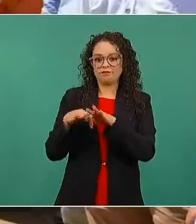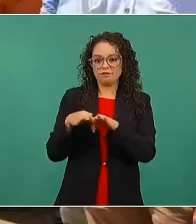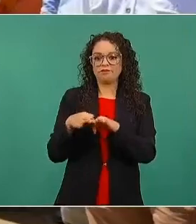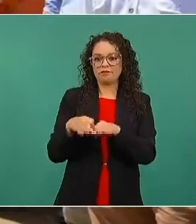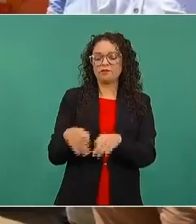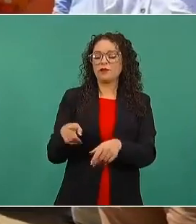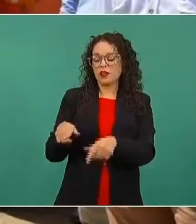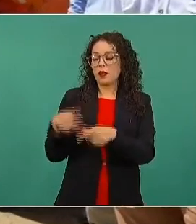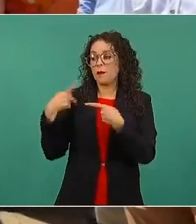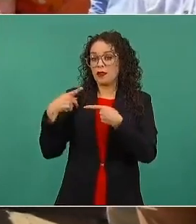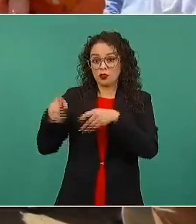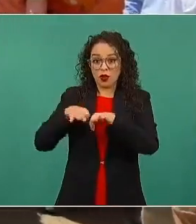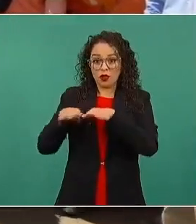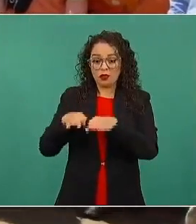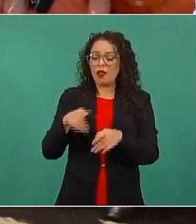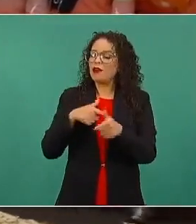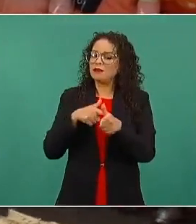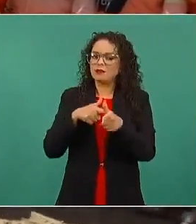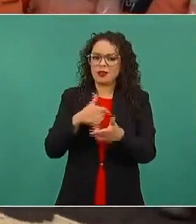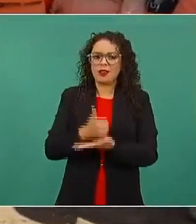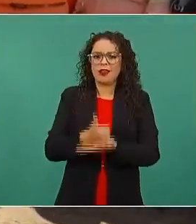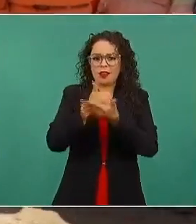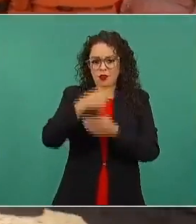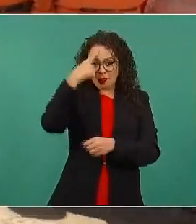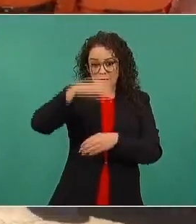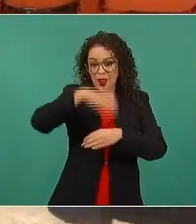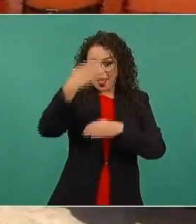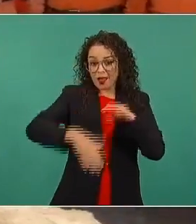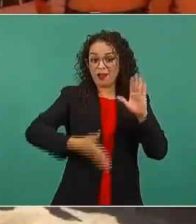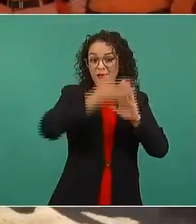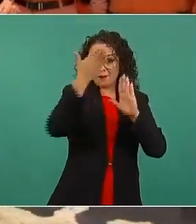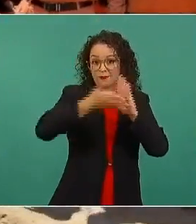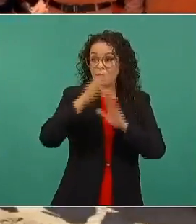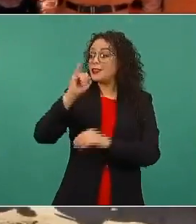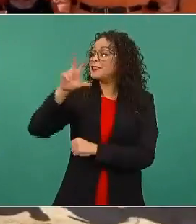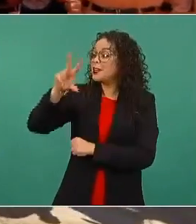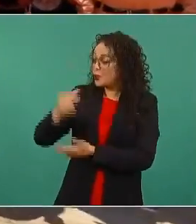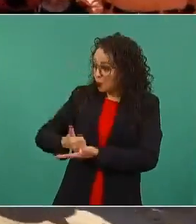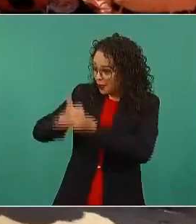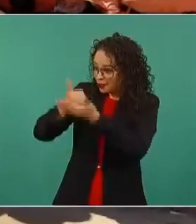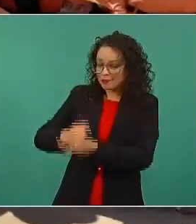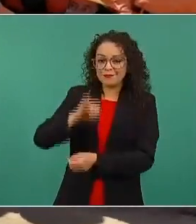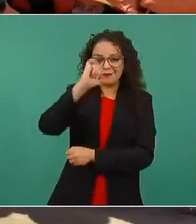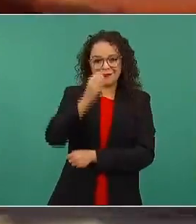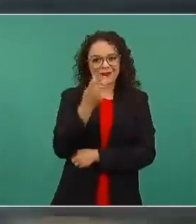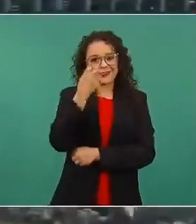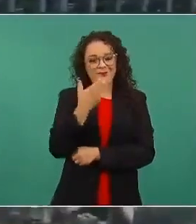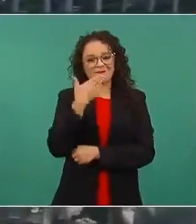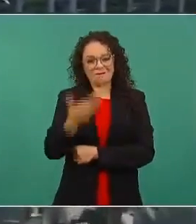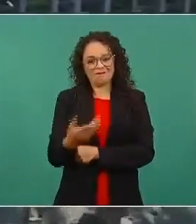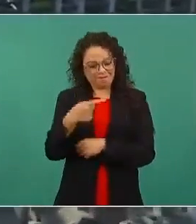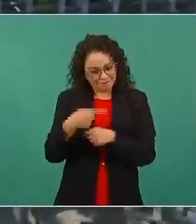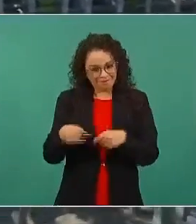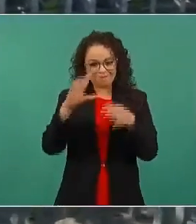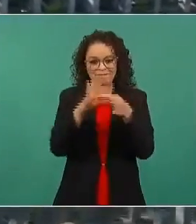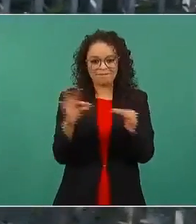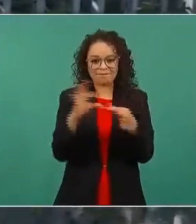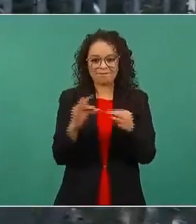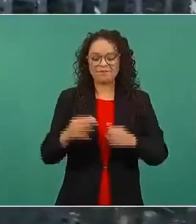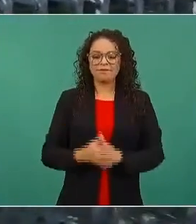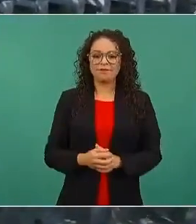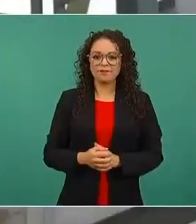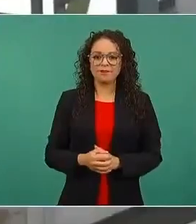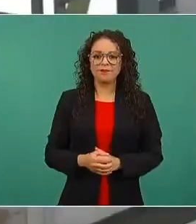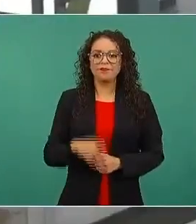todo el apoyo para terminar esta obra. ¿La vamos a terminar? ¡Sí! Eso es todo. Buen reporte. De acuerdo a la programación